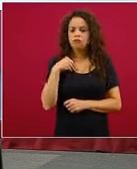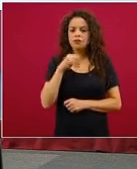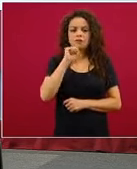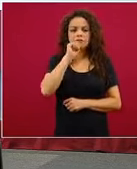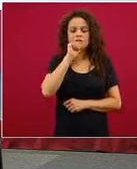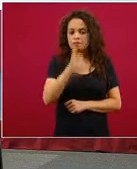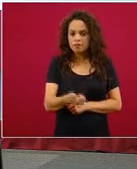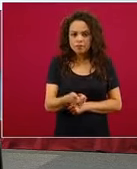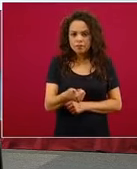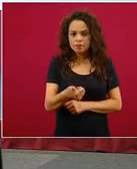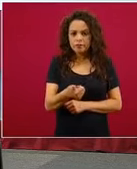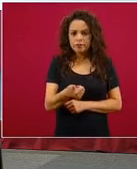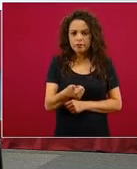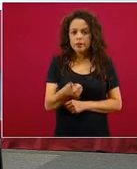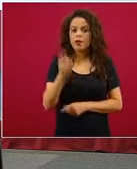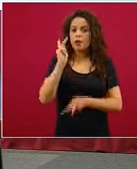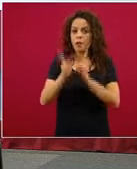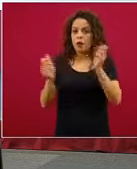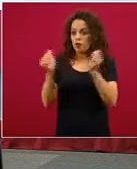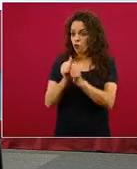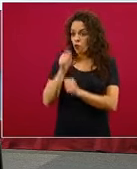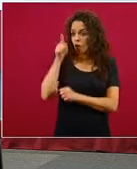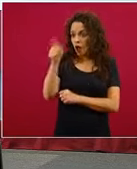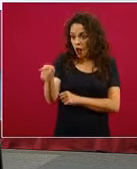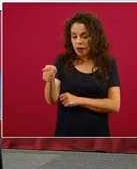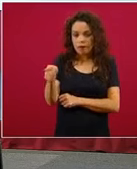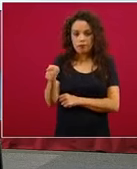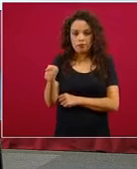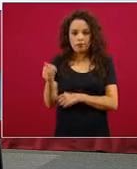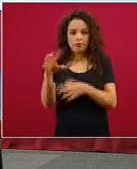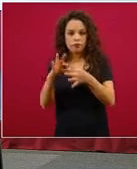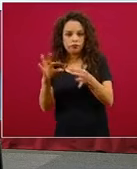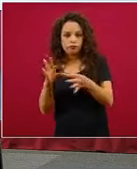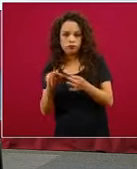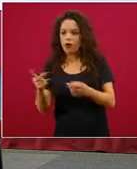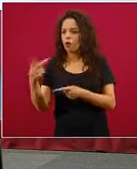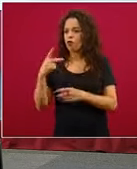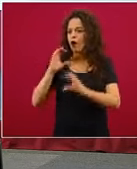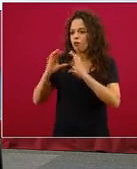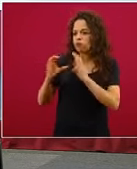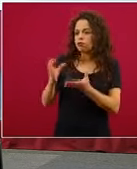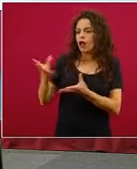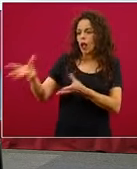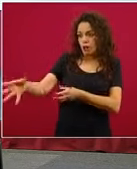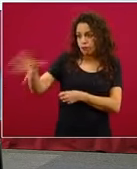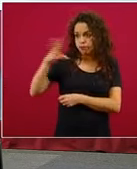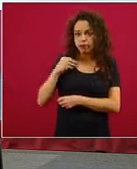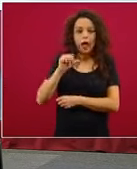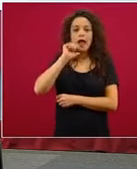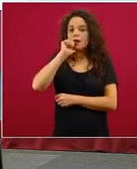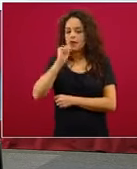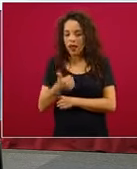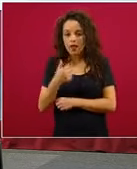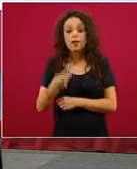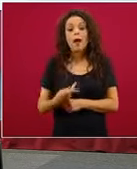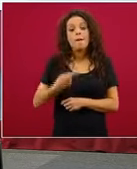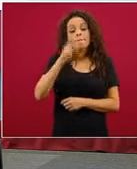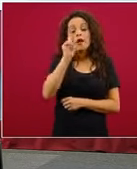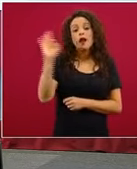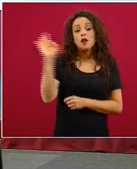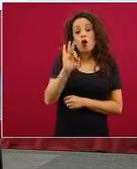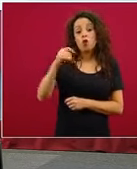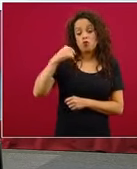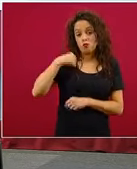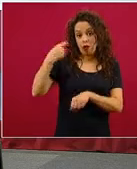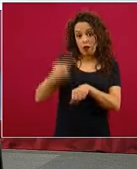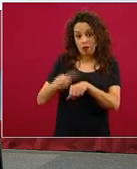voy a enfermar por hablar con ella, por platicar o por convivir. Sin embargo, si soy una persona que tiene tuberculosis